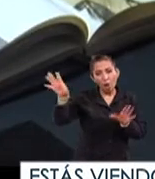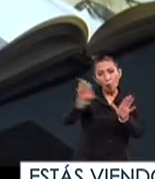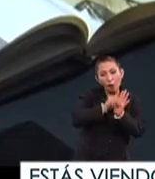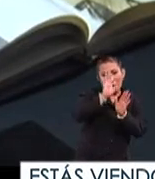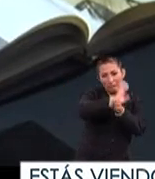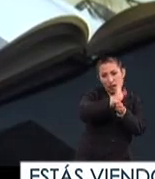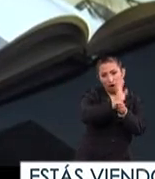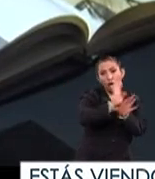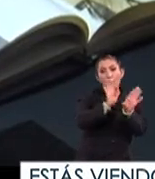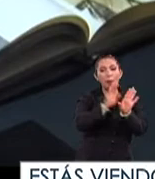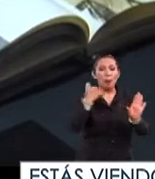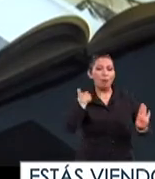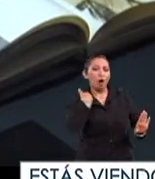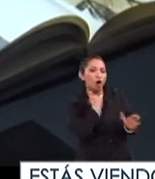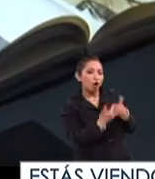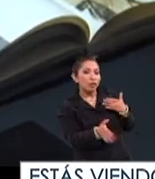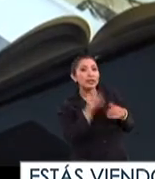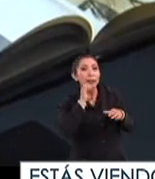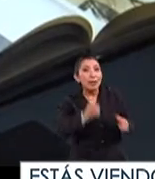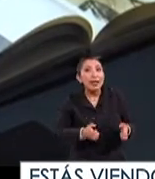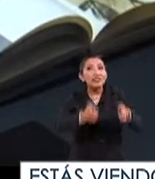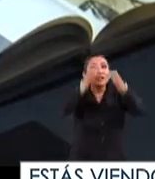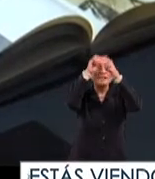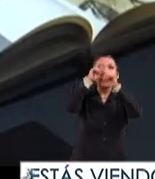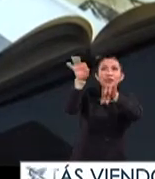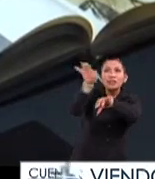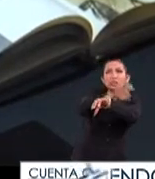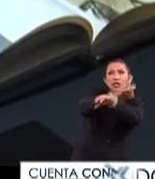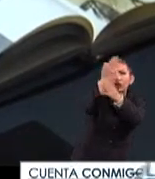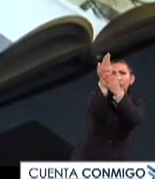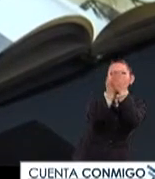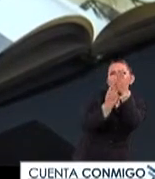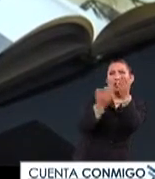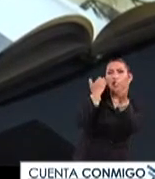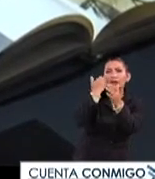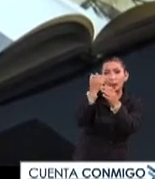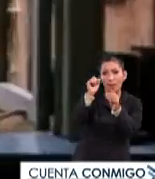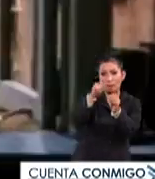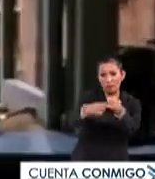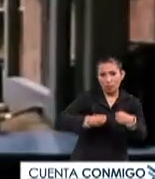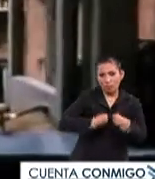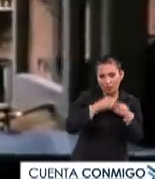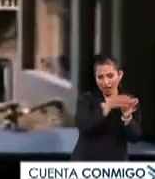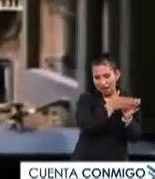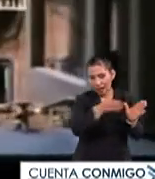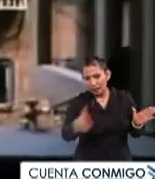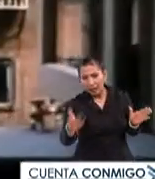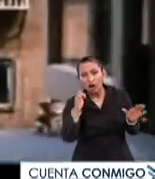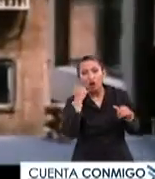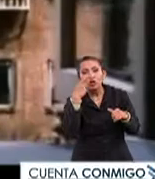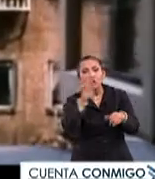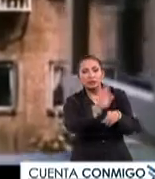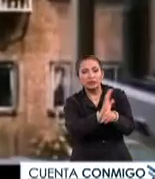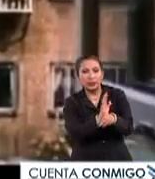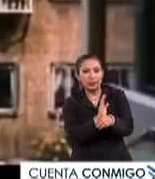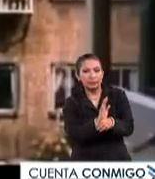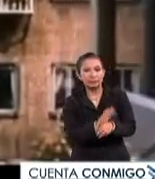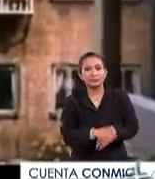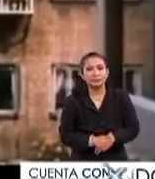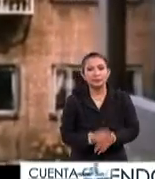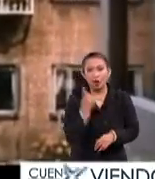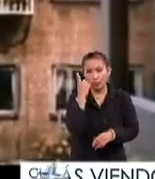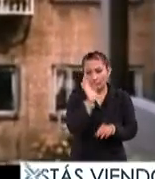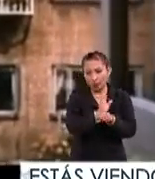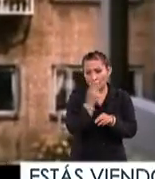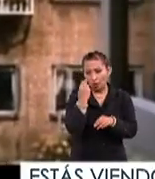No nada más es como la moda, también es la arquitectura, el diseño gráfico de la época y esa sensación que te da a través de su cine.